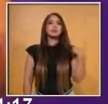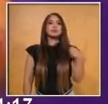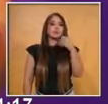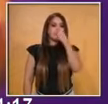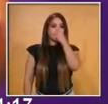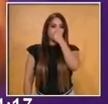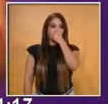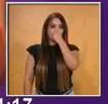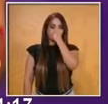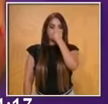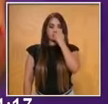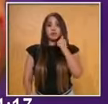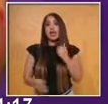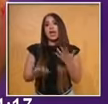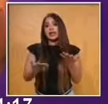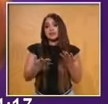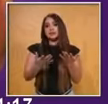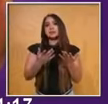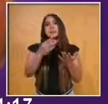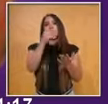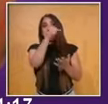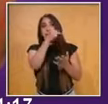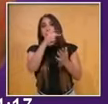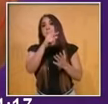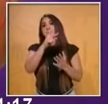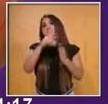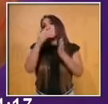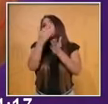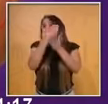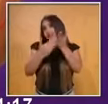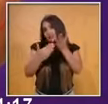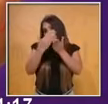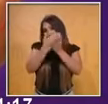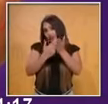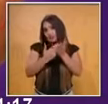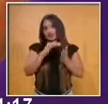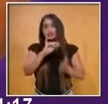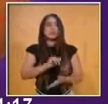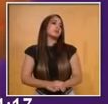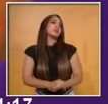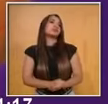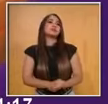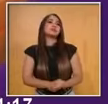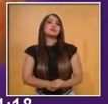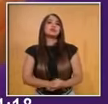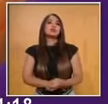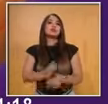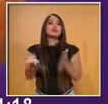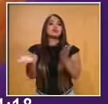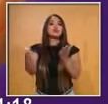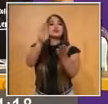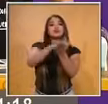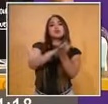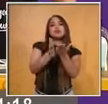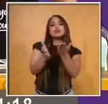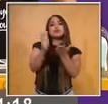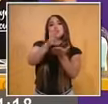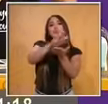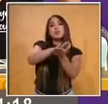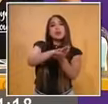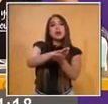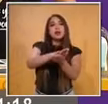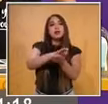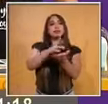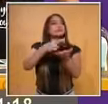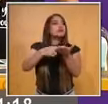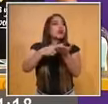tenemos medios. Vamos a doblar, si tienes hojas de color, en este caso sería la hoja color rosa.